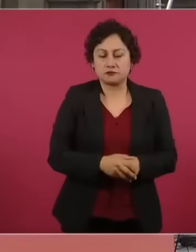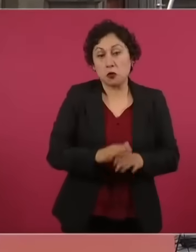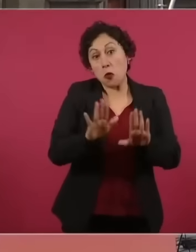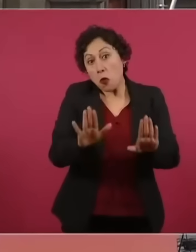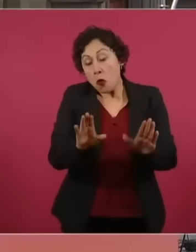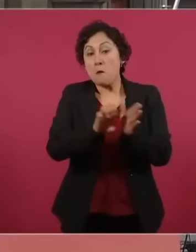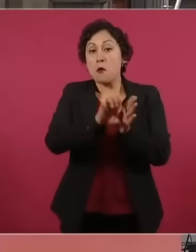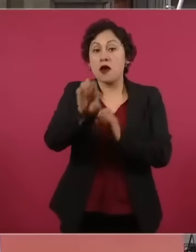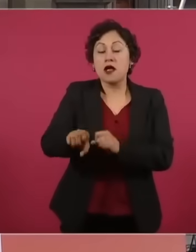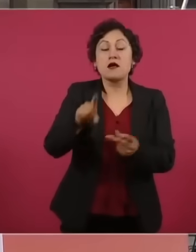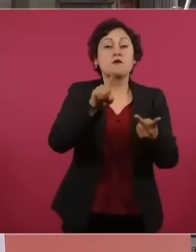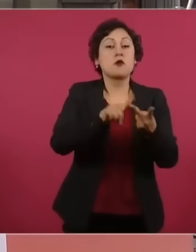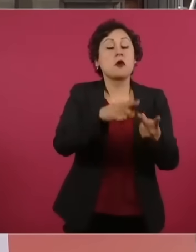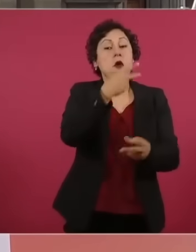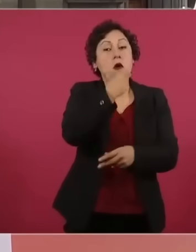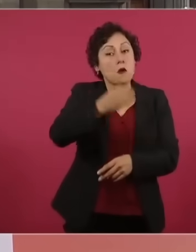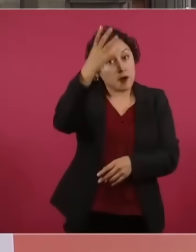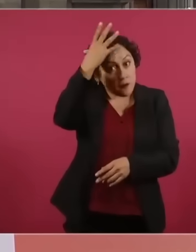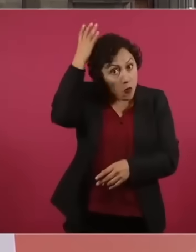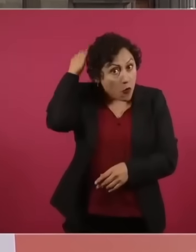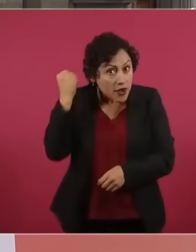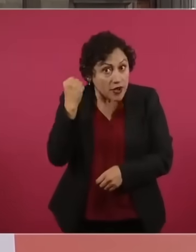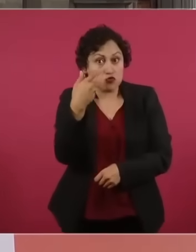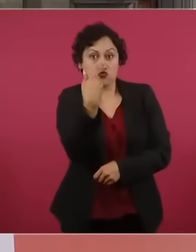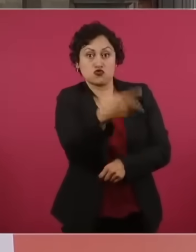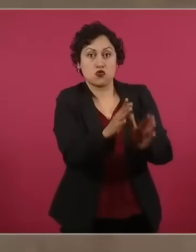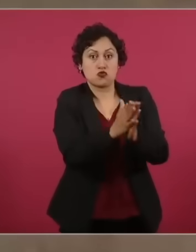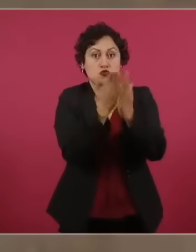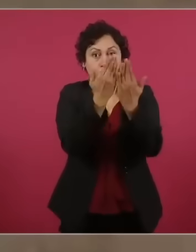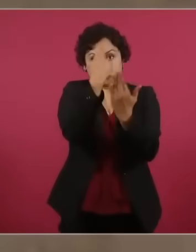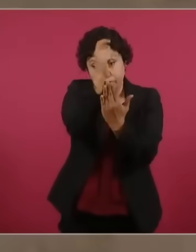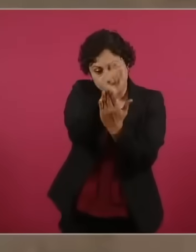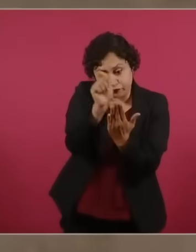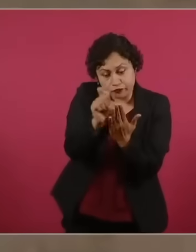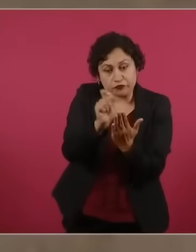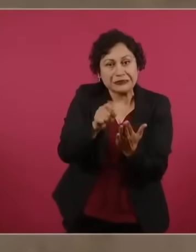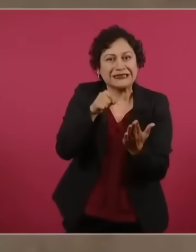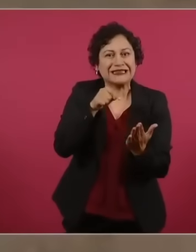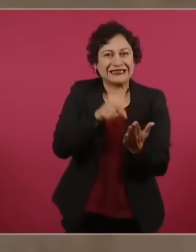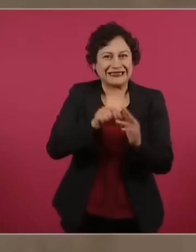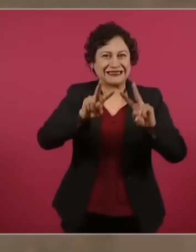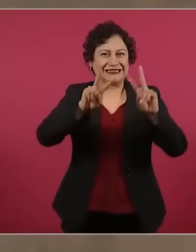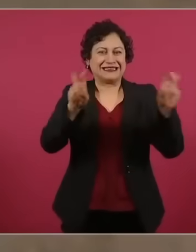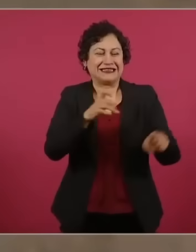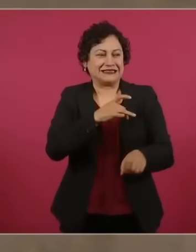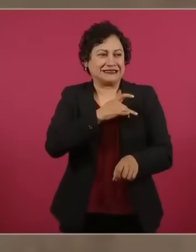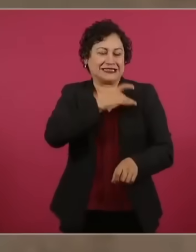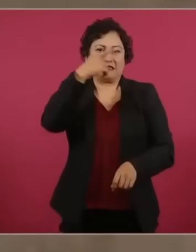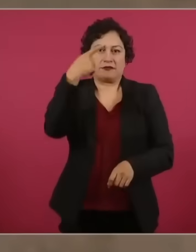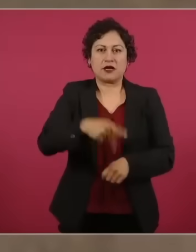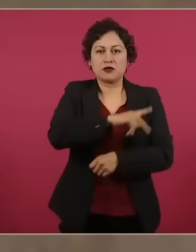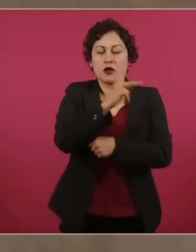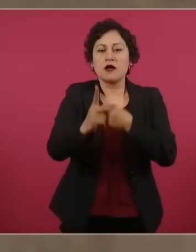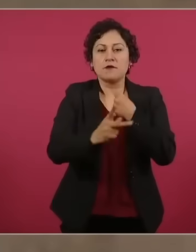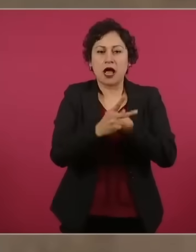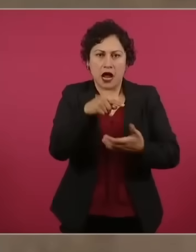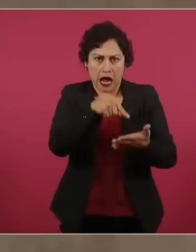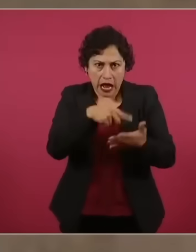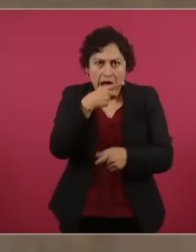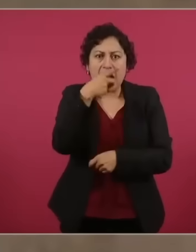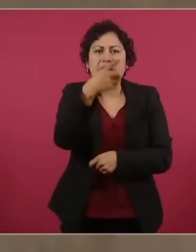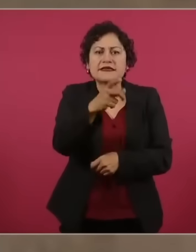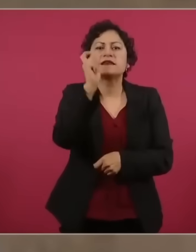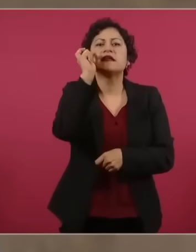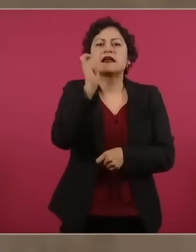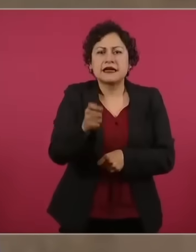Morelos, que recomendaba elevar el salario del peón y educar al hijo